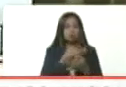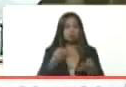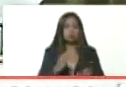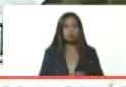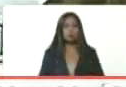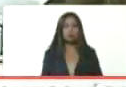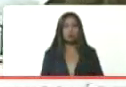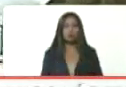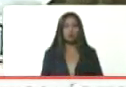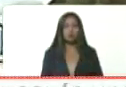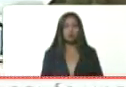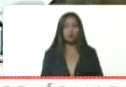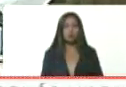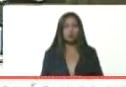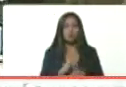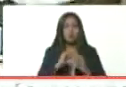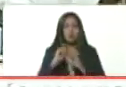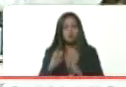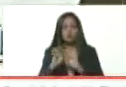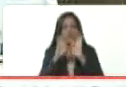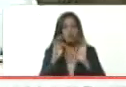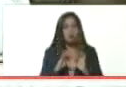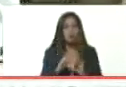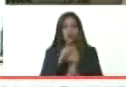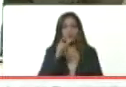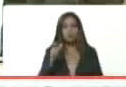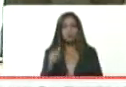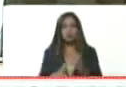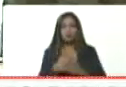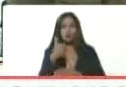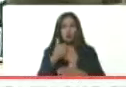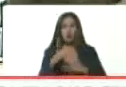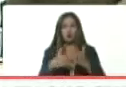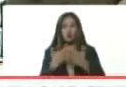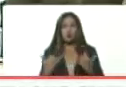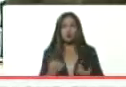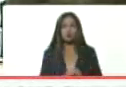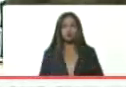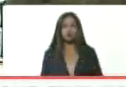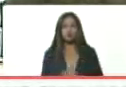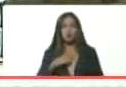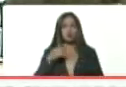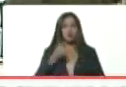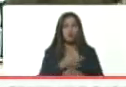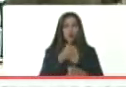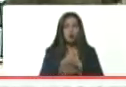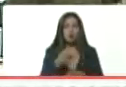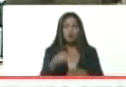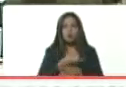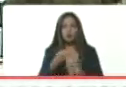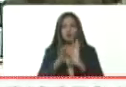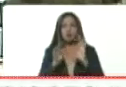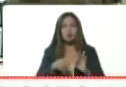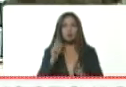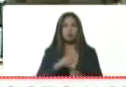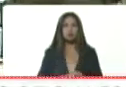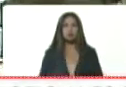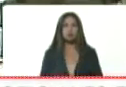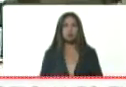la matrícula está creciendo y debemos ir a la búsqueda de los estudiantes